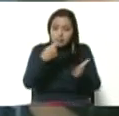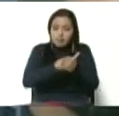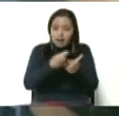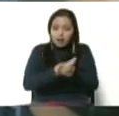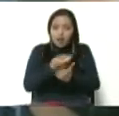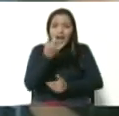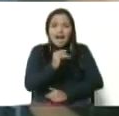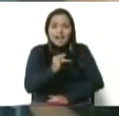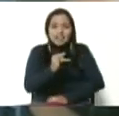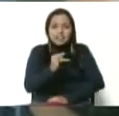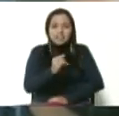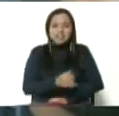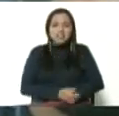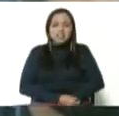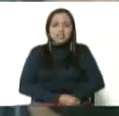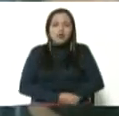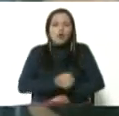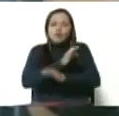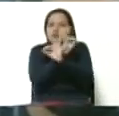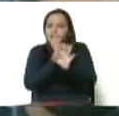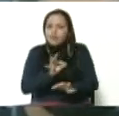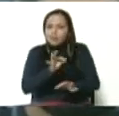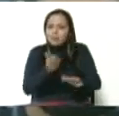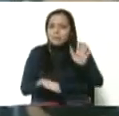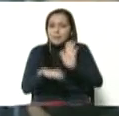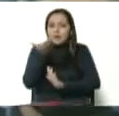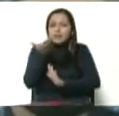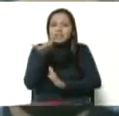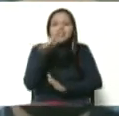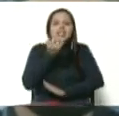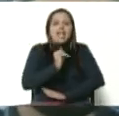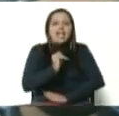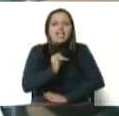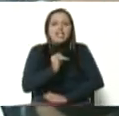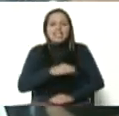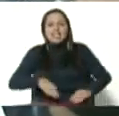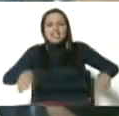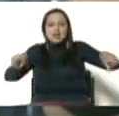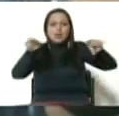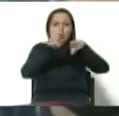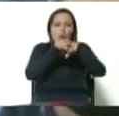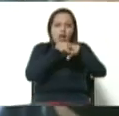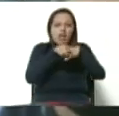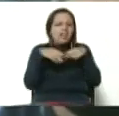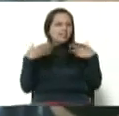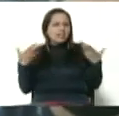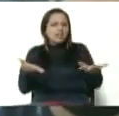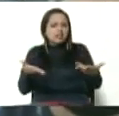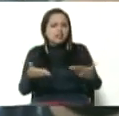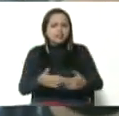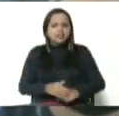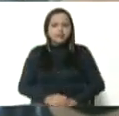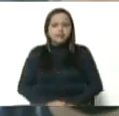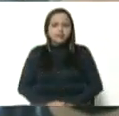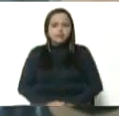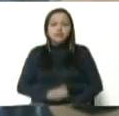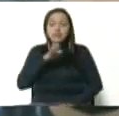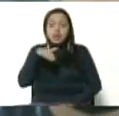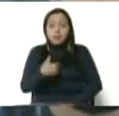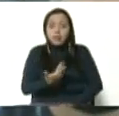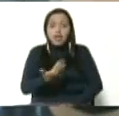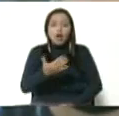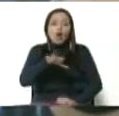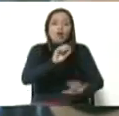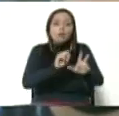sea compensado de una manera tal que sea el equivalente a que pues, pueda cubrir la